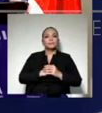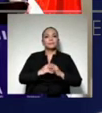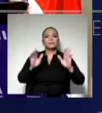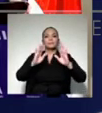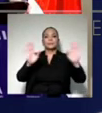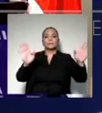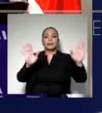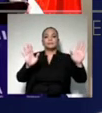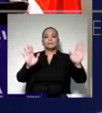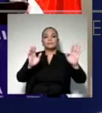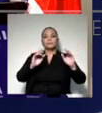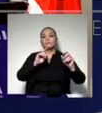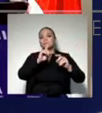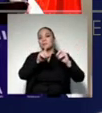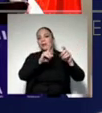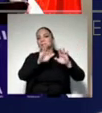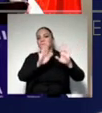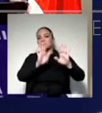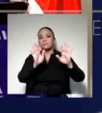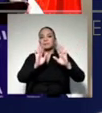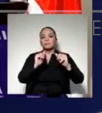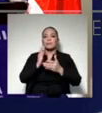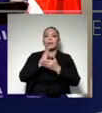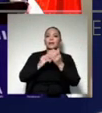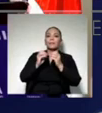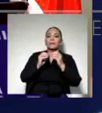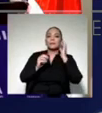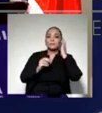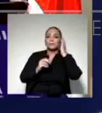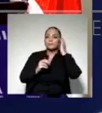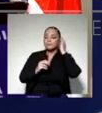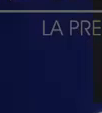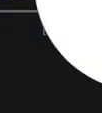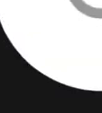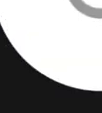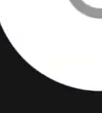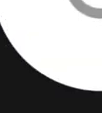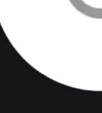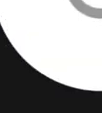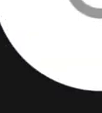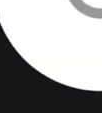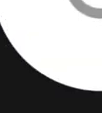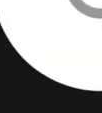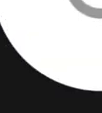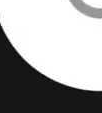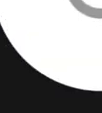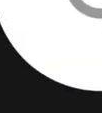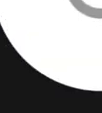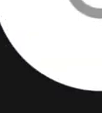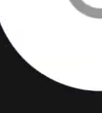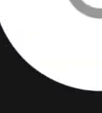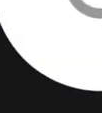3 preguntas a cada uno. ¿Alguien más, colega? Y mire, y vean, 400.